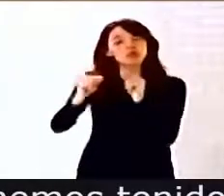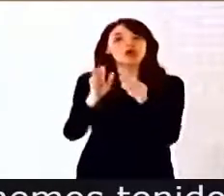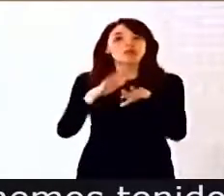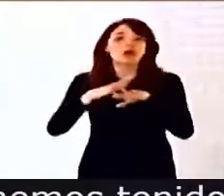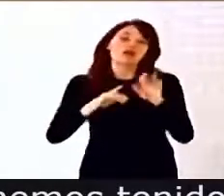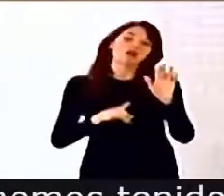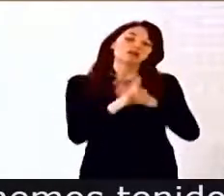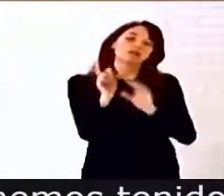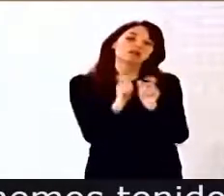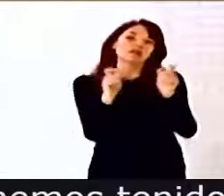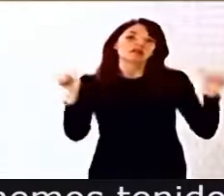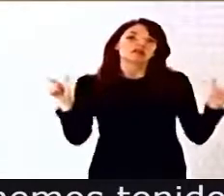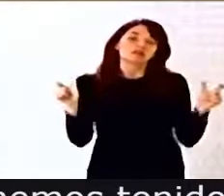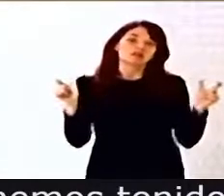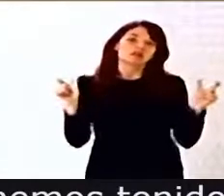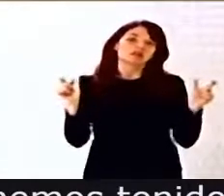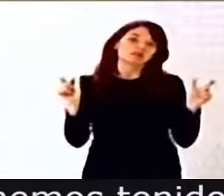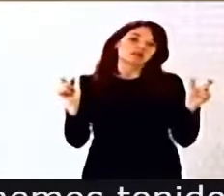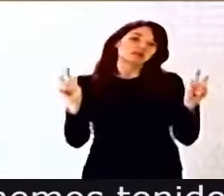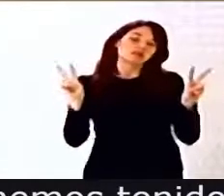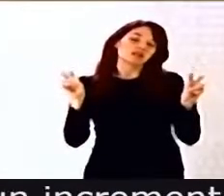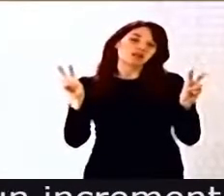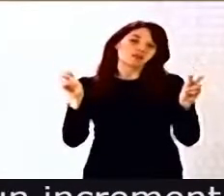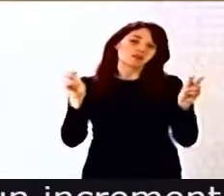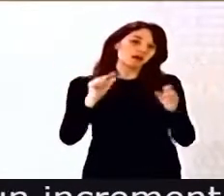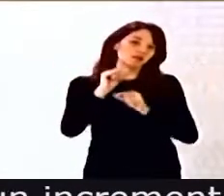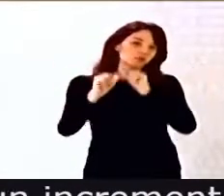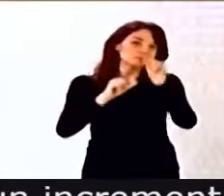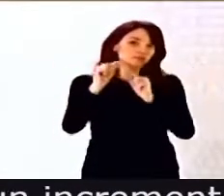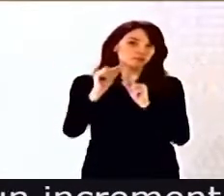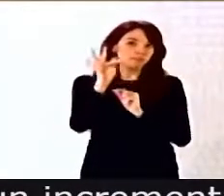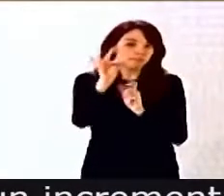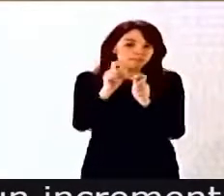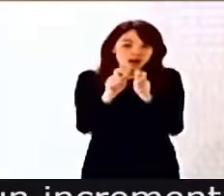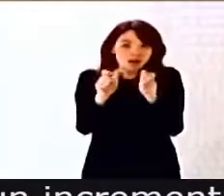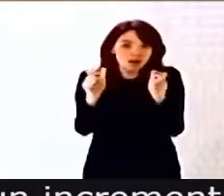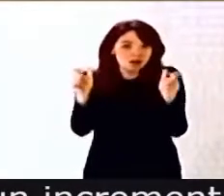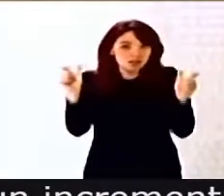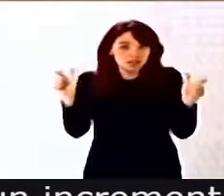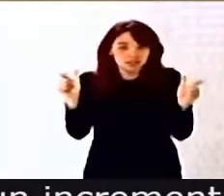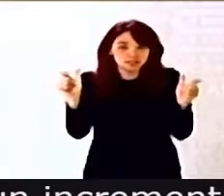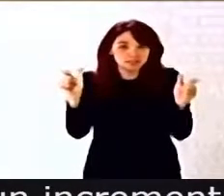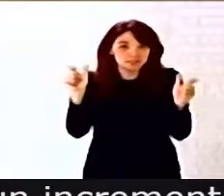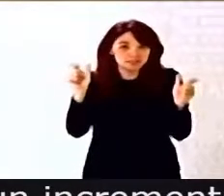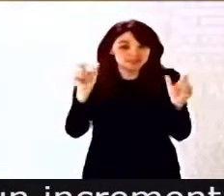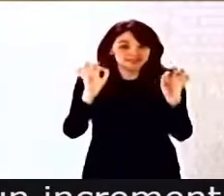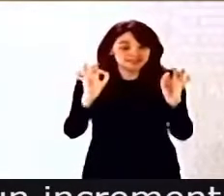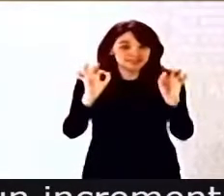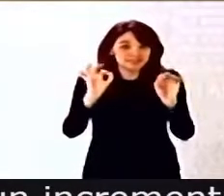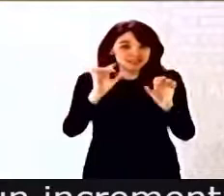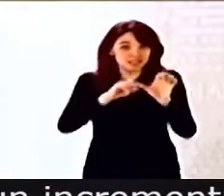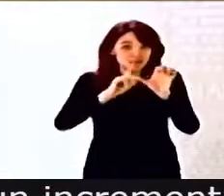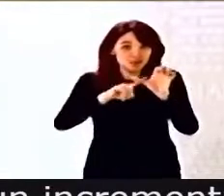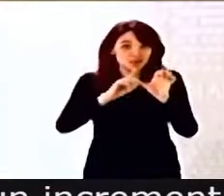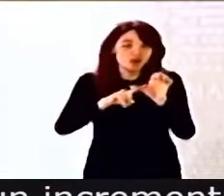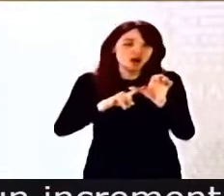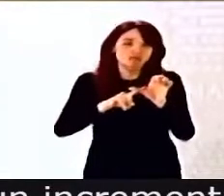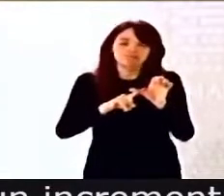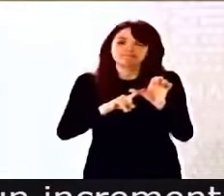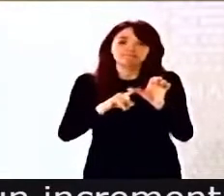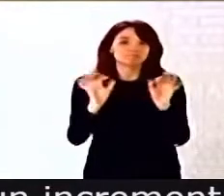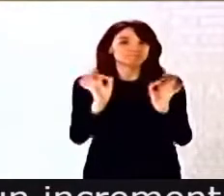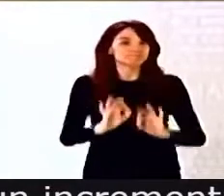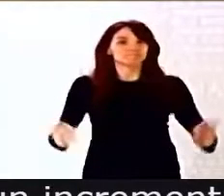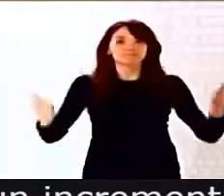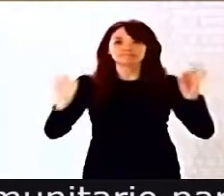incremento un repunte en el número de casos positivos en el entorno comunitario que nos lleve a hacer pensar